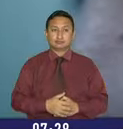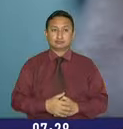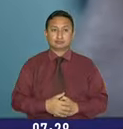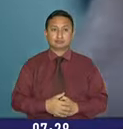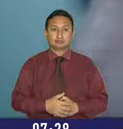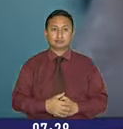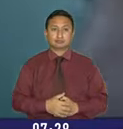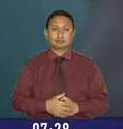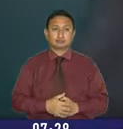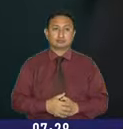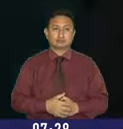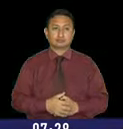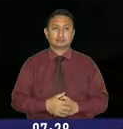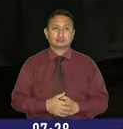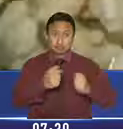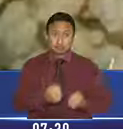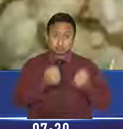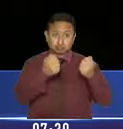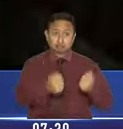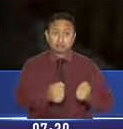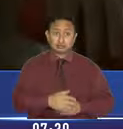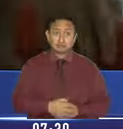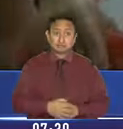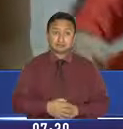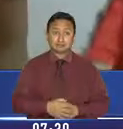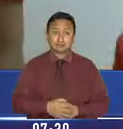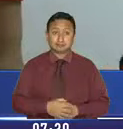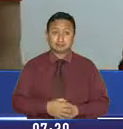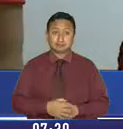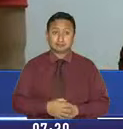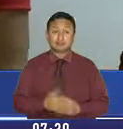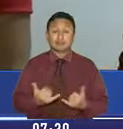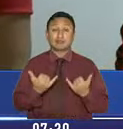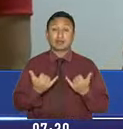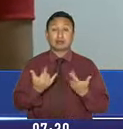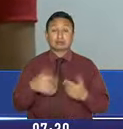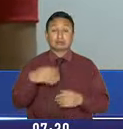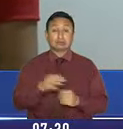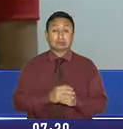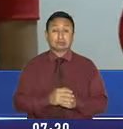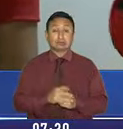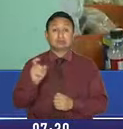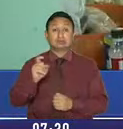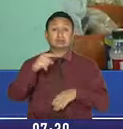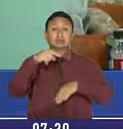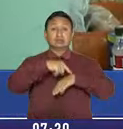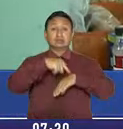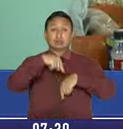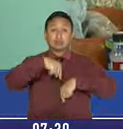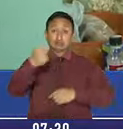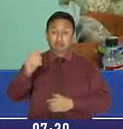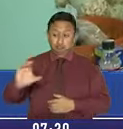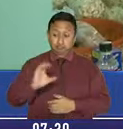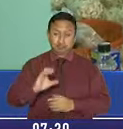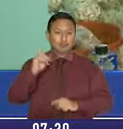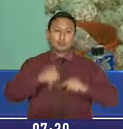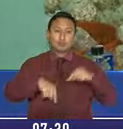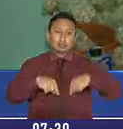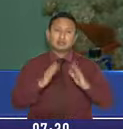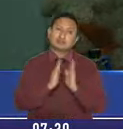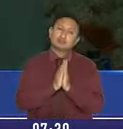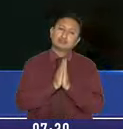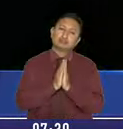Bien dicen que no hay mayor felicidad para un oro. No se ha podido conseguir lo requerido, por ello apelan a su solidaridad. En la situación